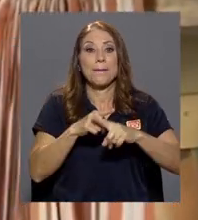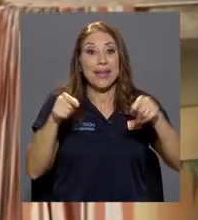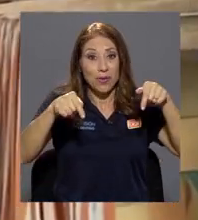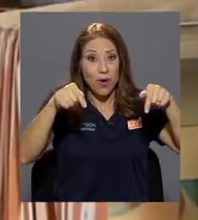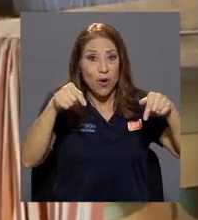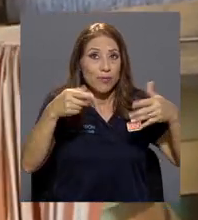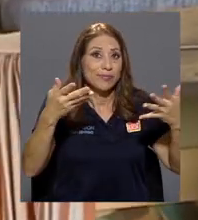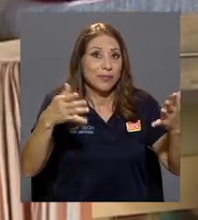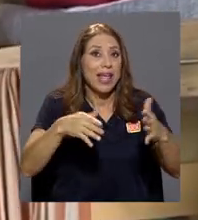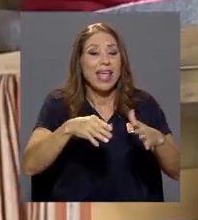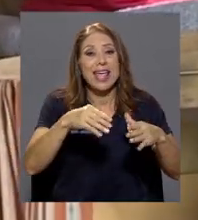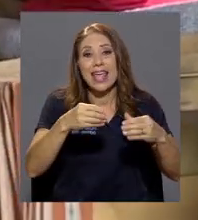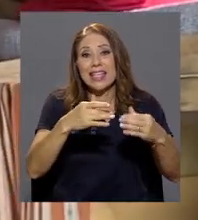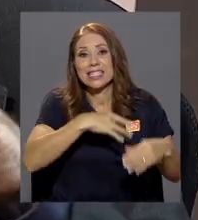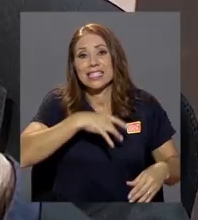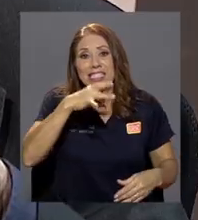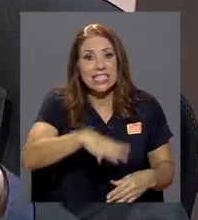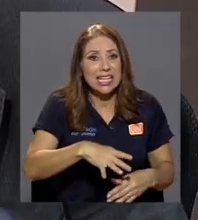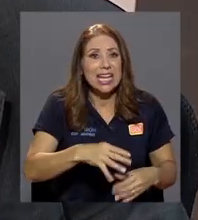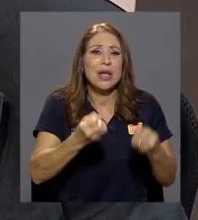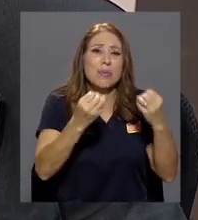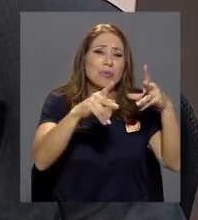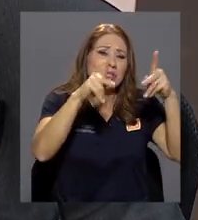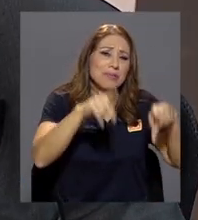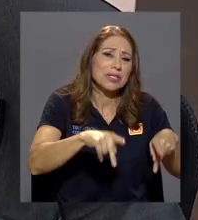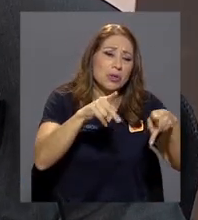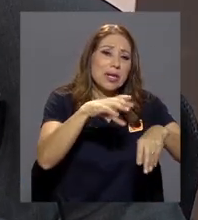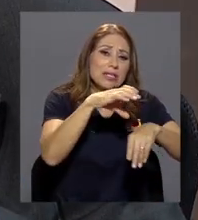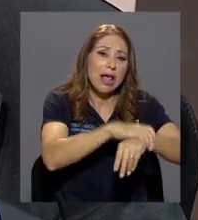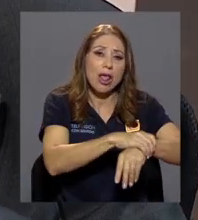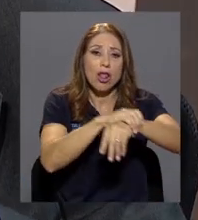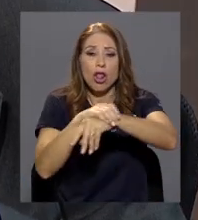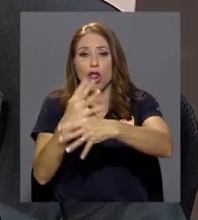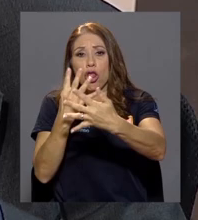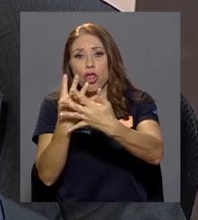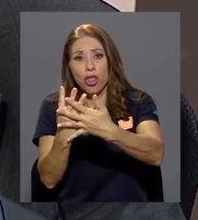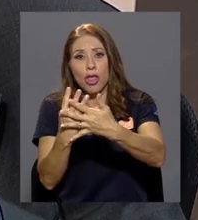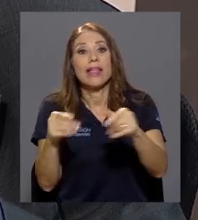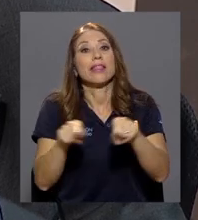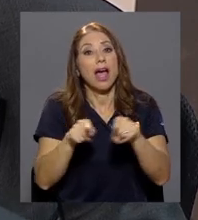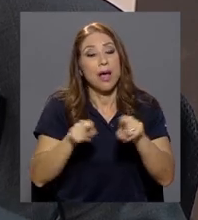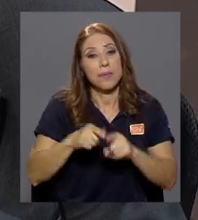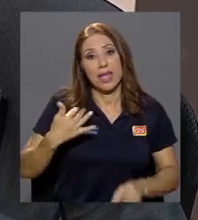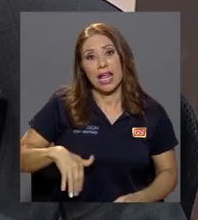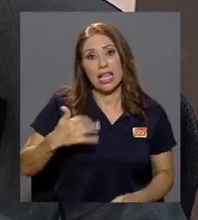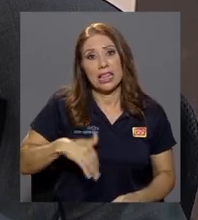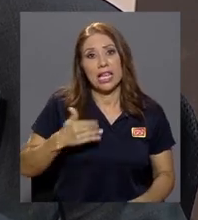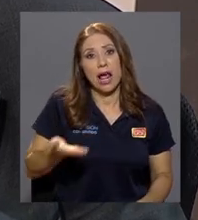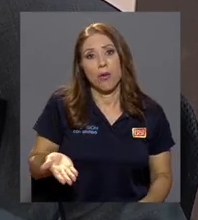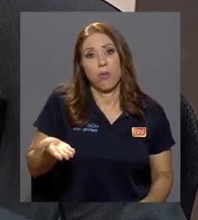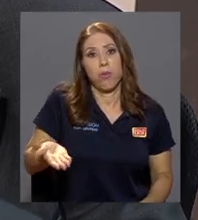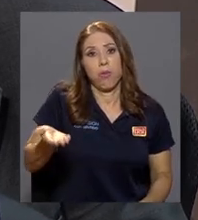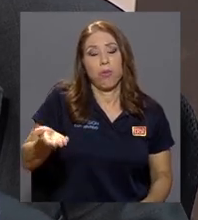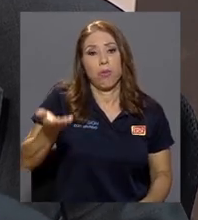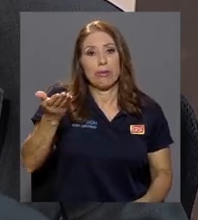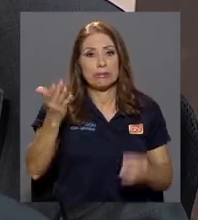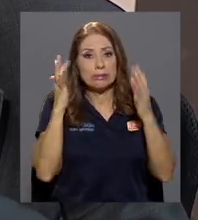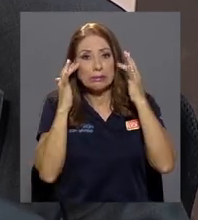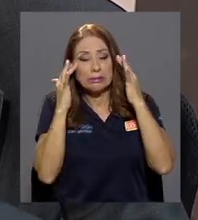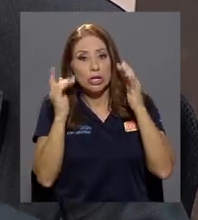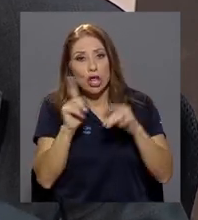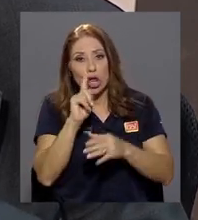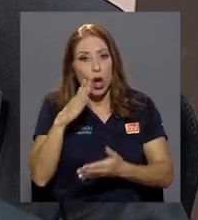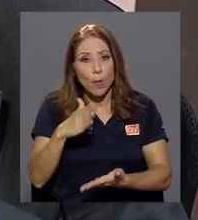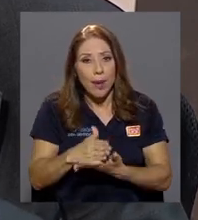penita diario en chile hay un notable crecimiento penitenciario muy preocupante en la argentina también que no para